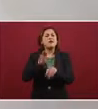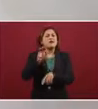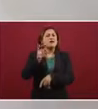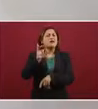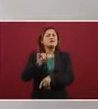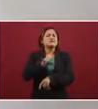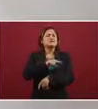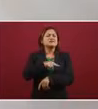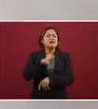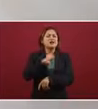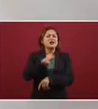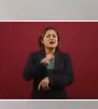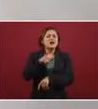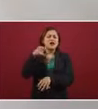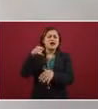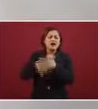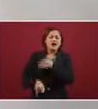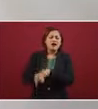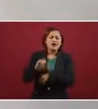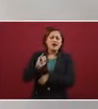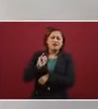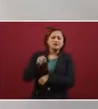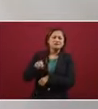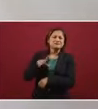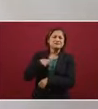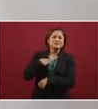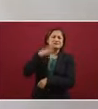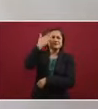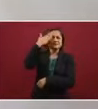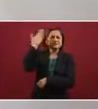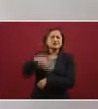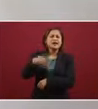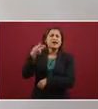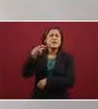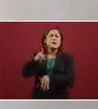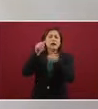llevaba tiempo y nunca se atendía.